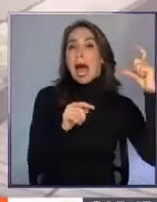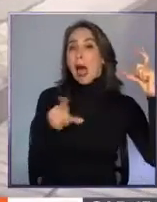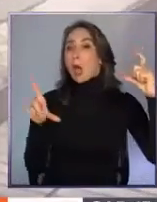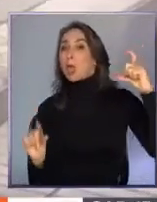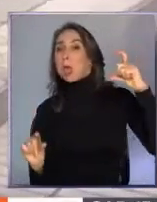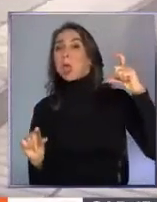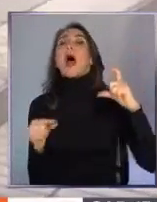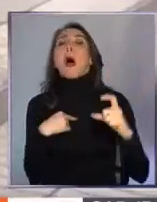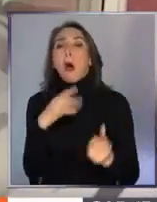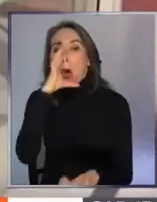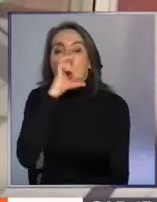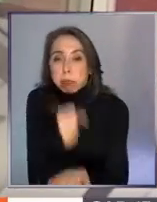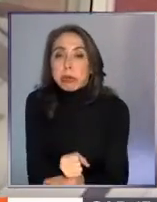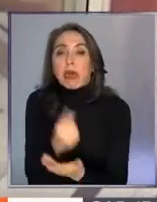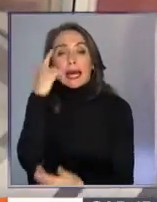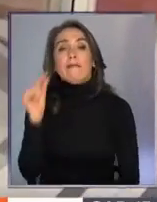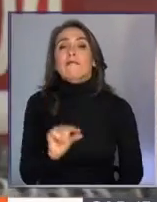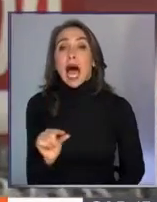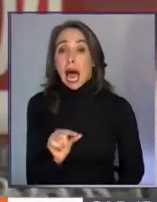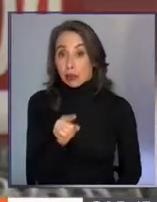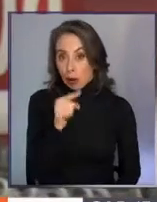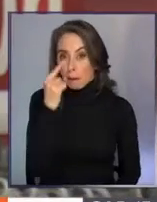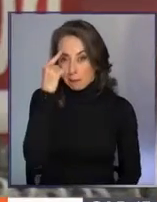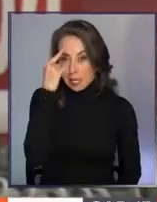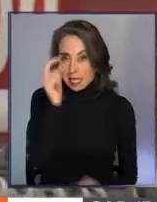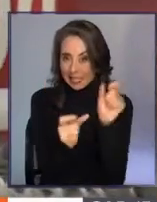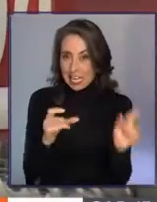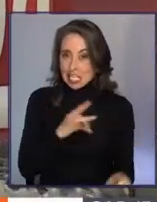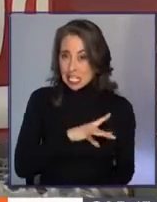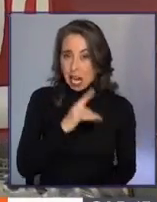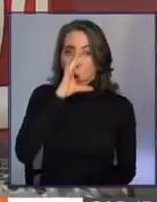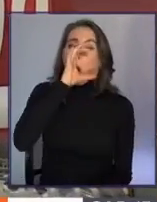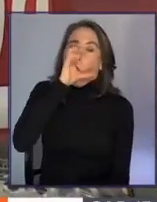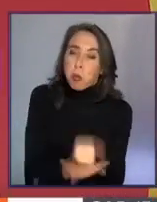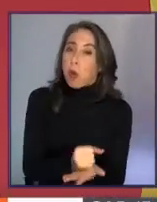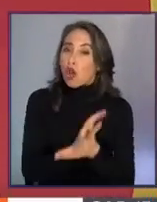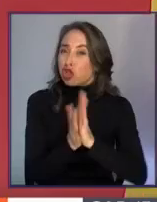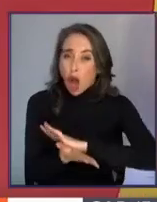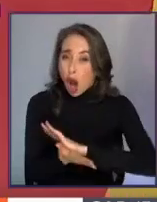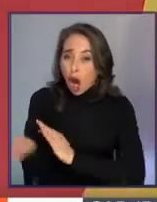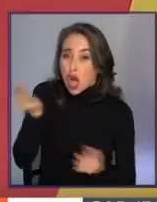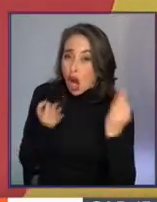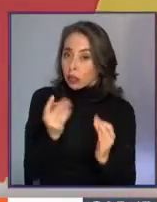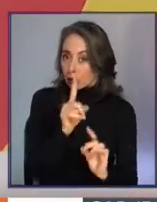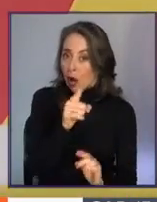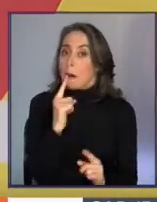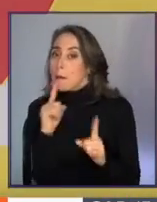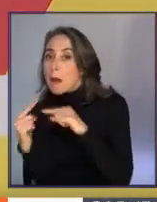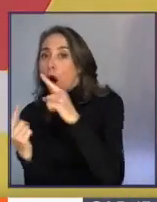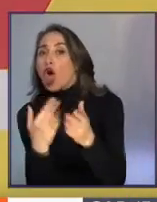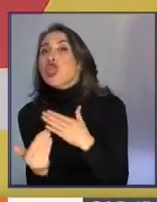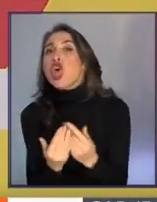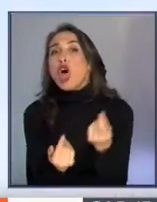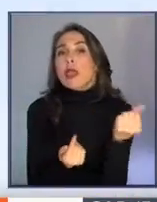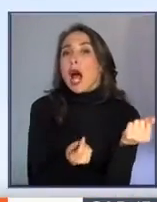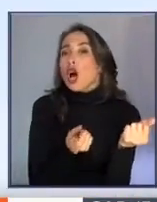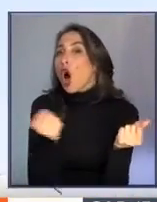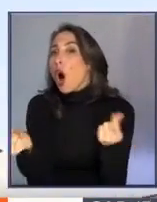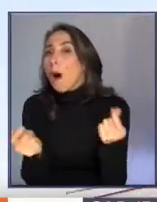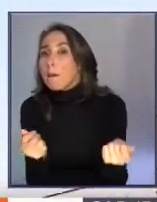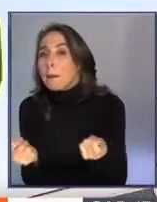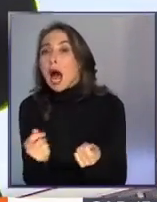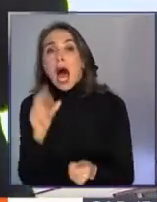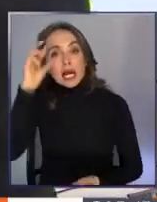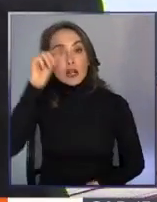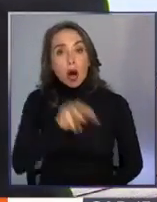uno crea que está más barato. Porque no piense que el chileno lo cree todo. Tanto averiguan e investigan dónde conviene comprar que se han creado